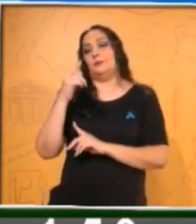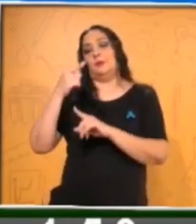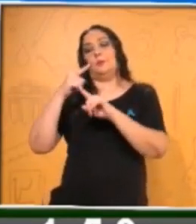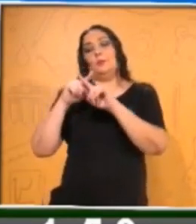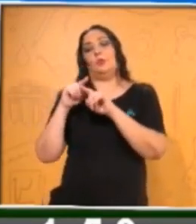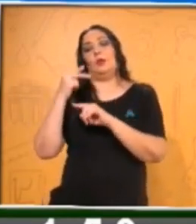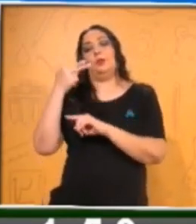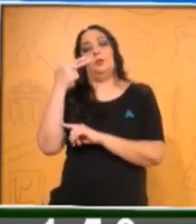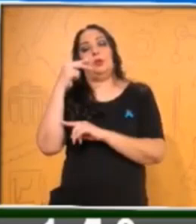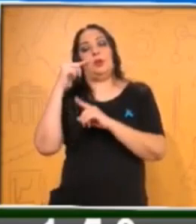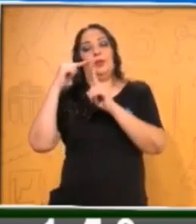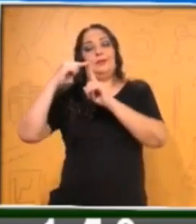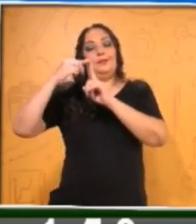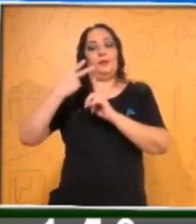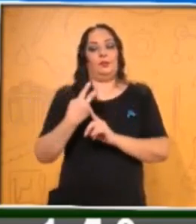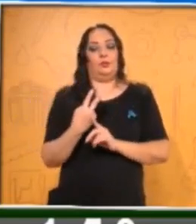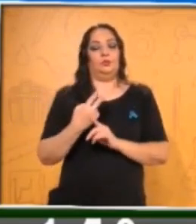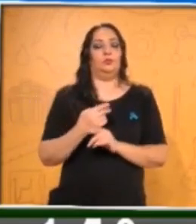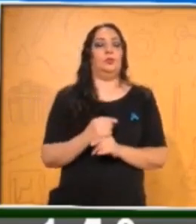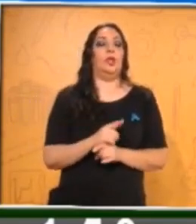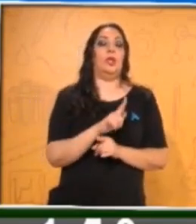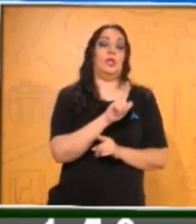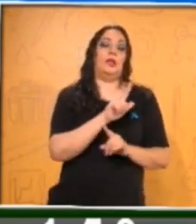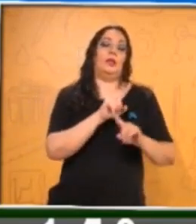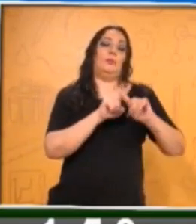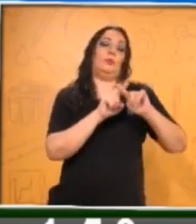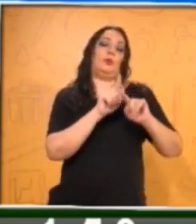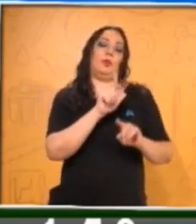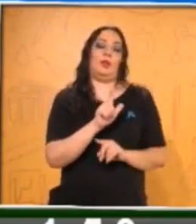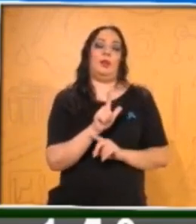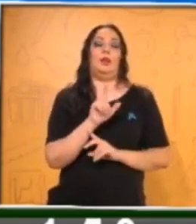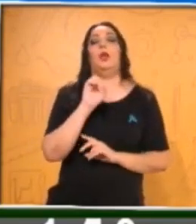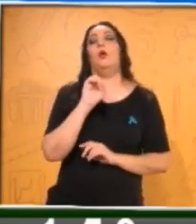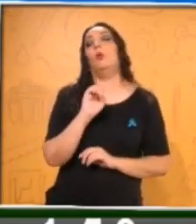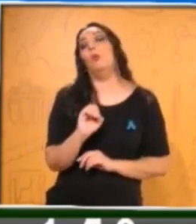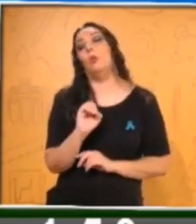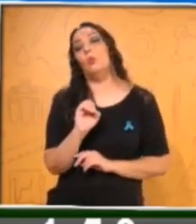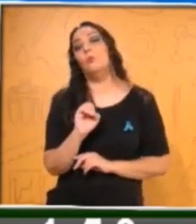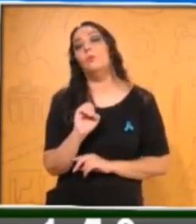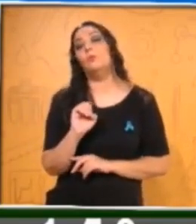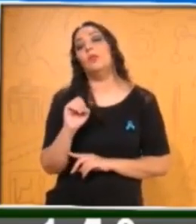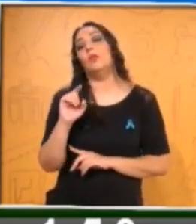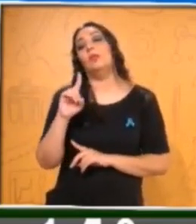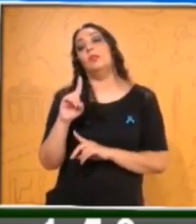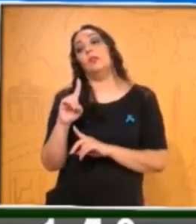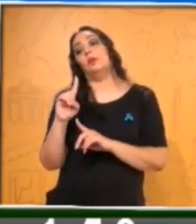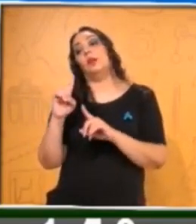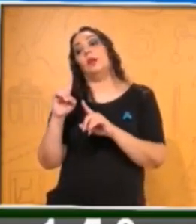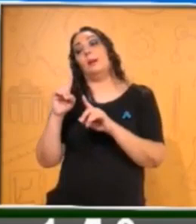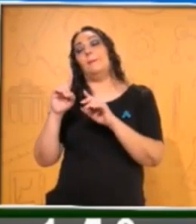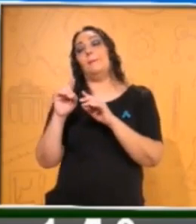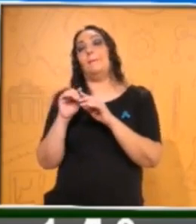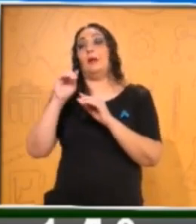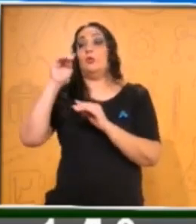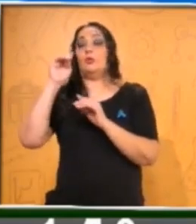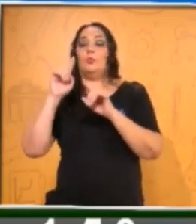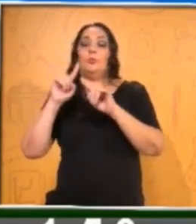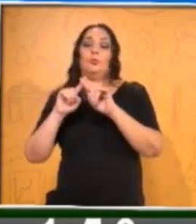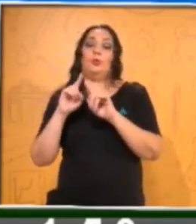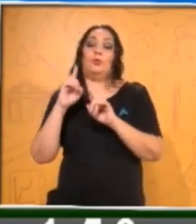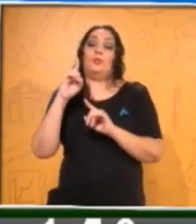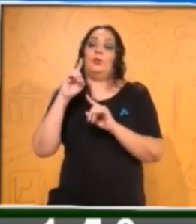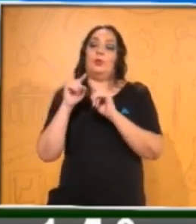entre 2. Círculo para lado por lado. Y cuadrado diagonal mayor por diagonal mayor entre